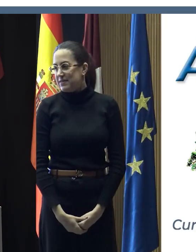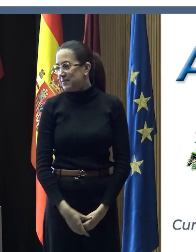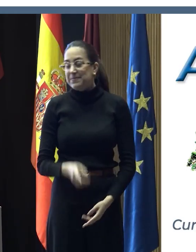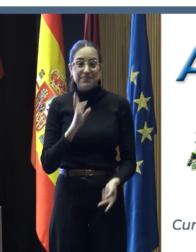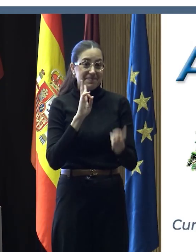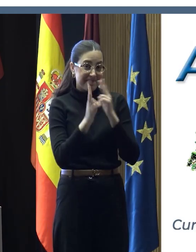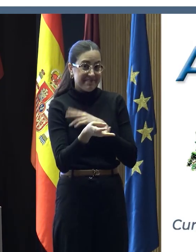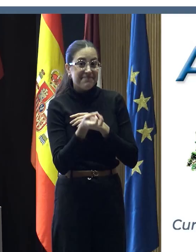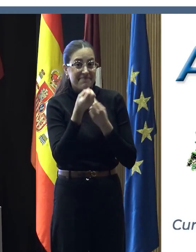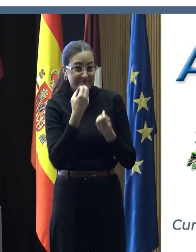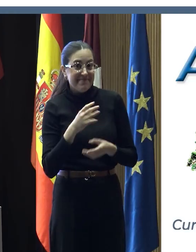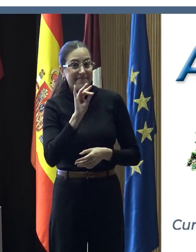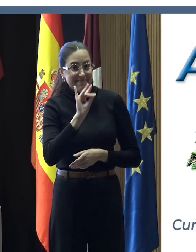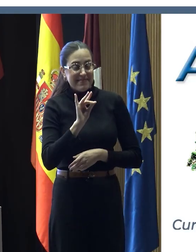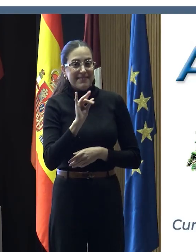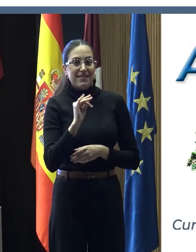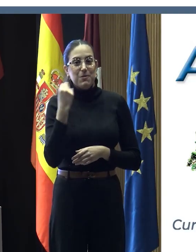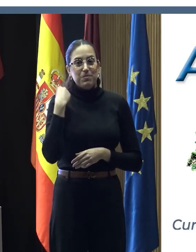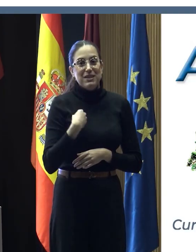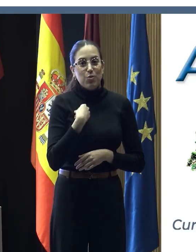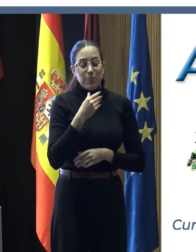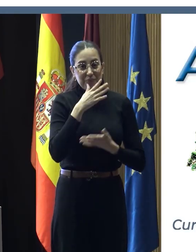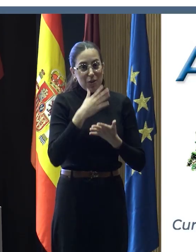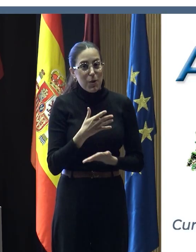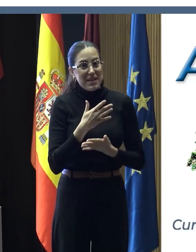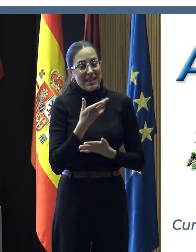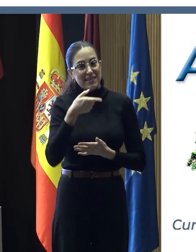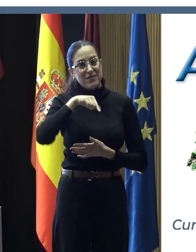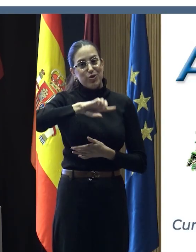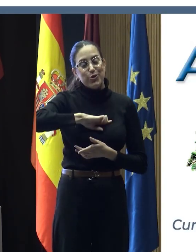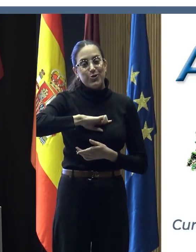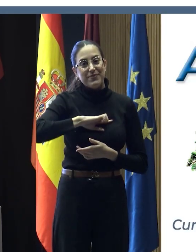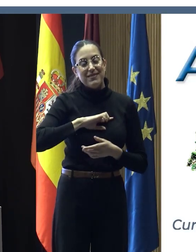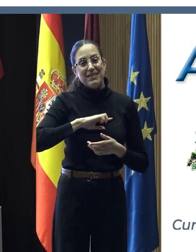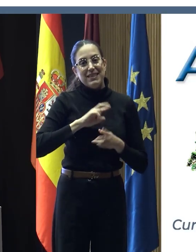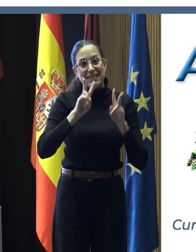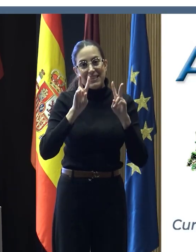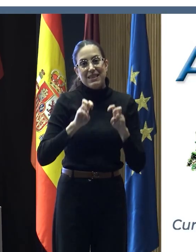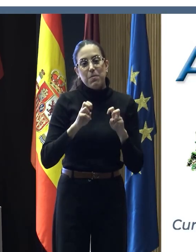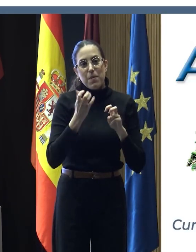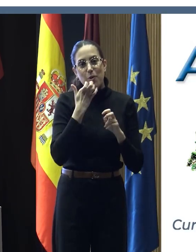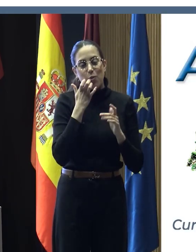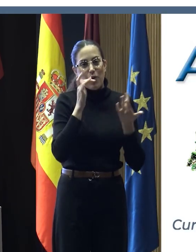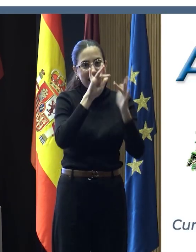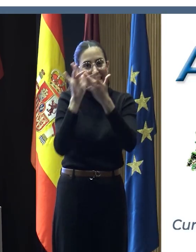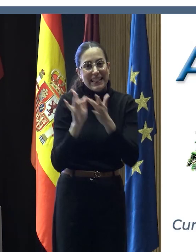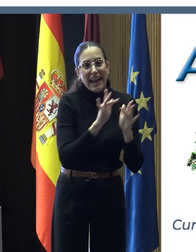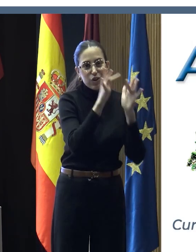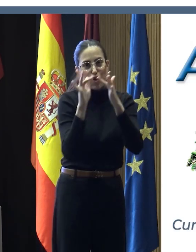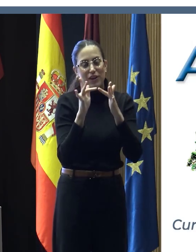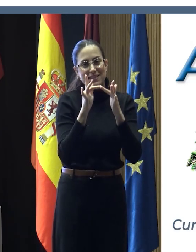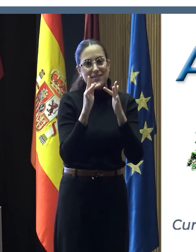Sí, bueno, lo que sí que existen son diferentes interacciones en los